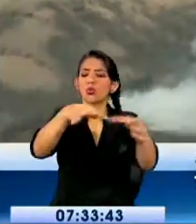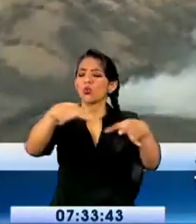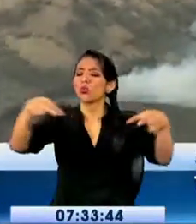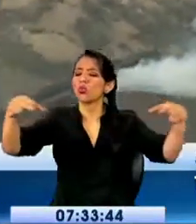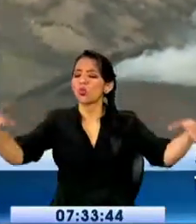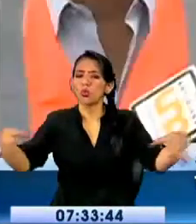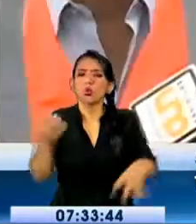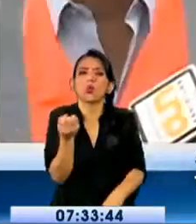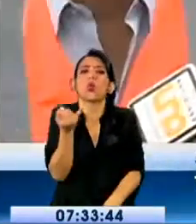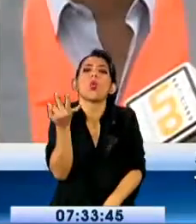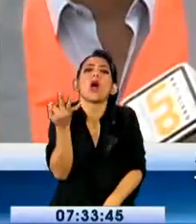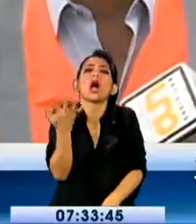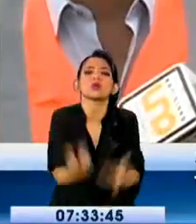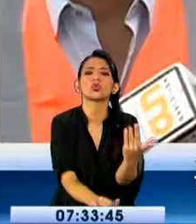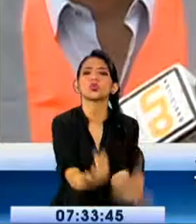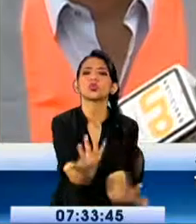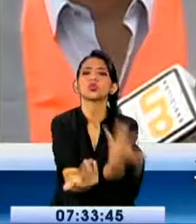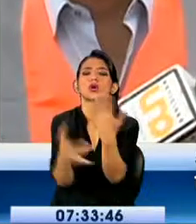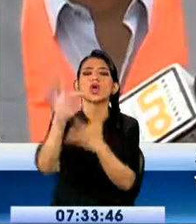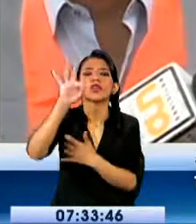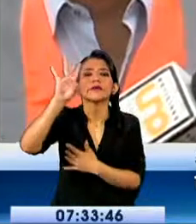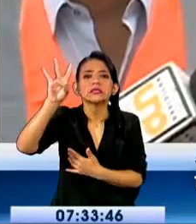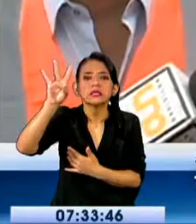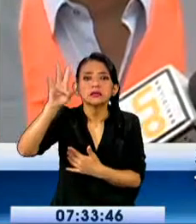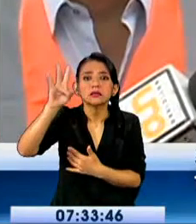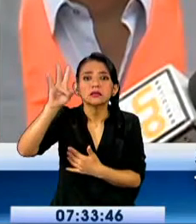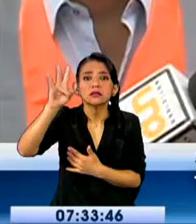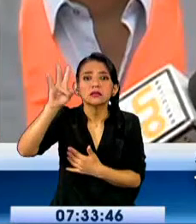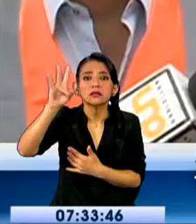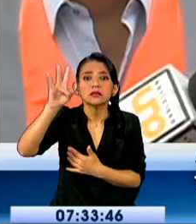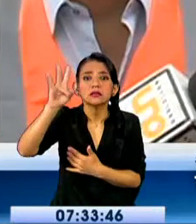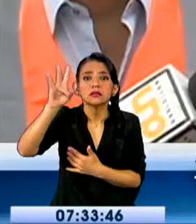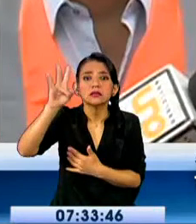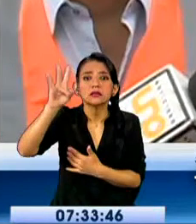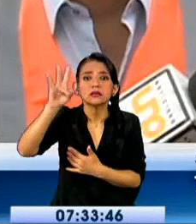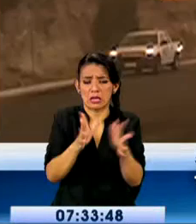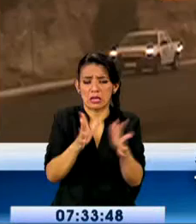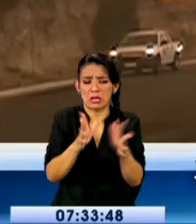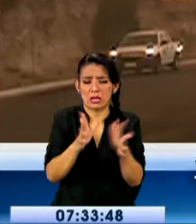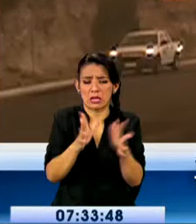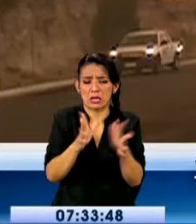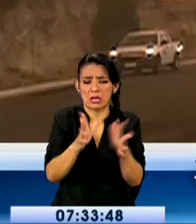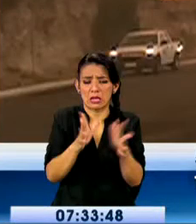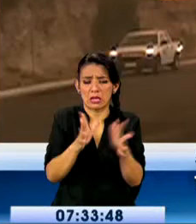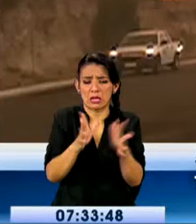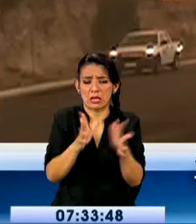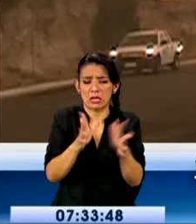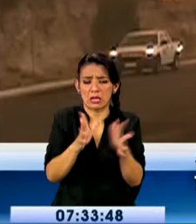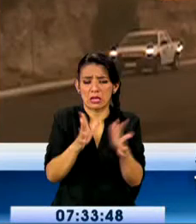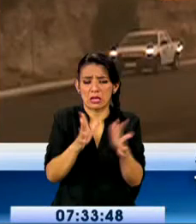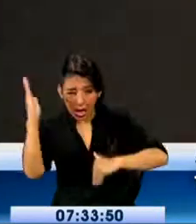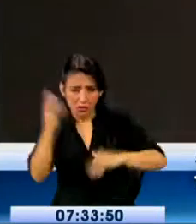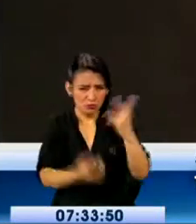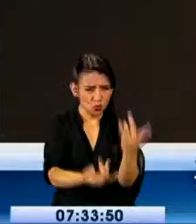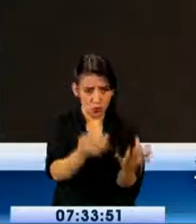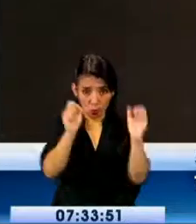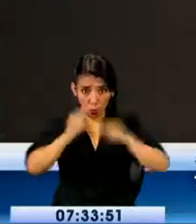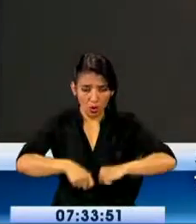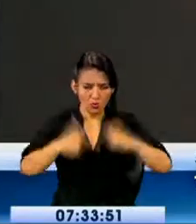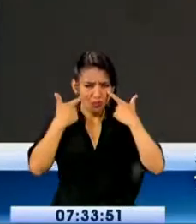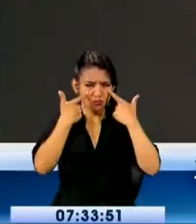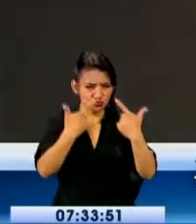incendios forestales. Ante esto, el municipio activó el plan de emergencia para incrementar los patrullajes en las zonas de riesgo y que la